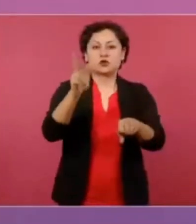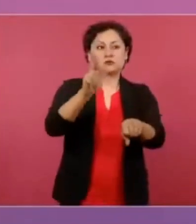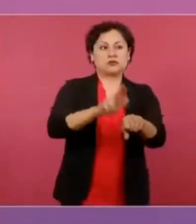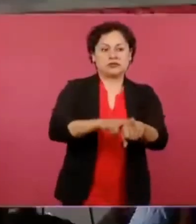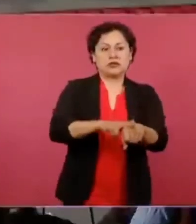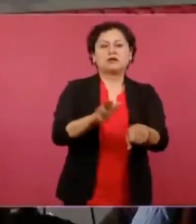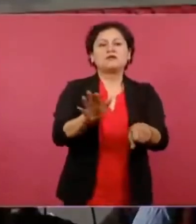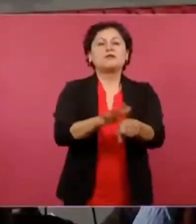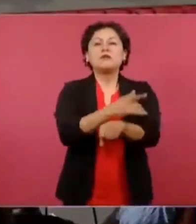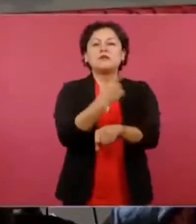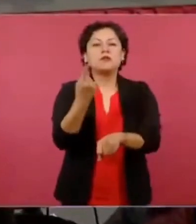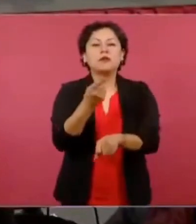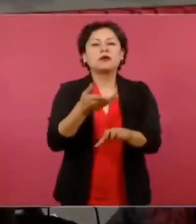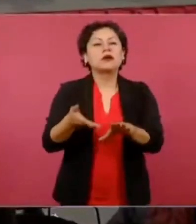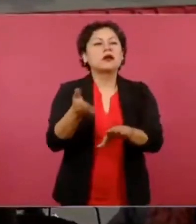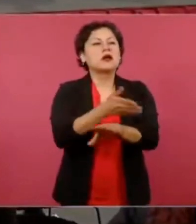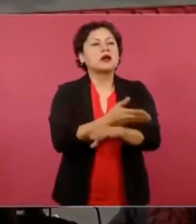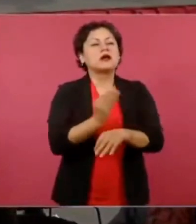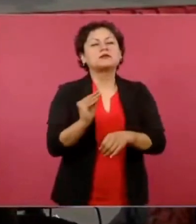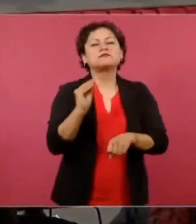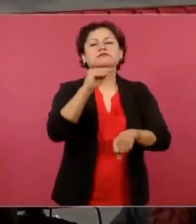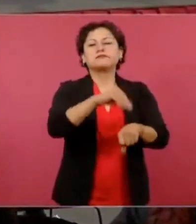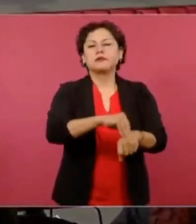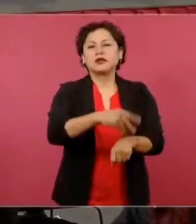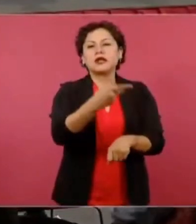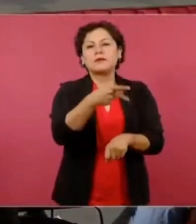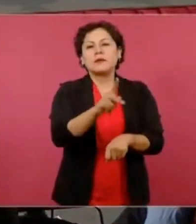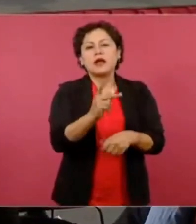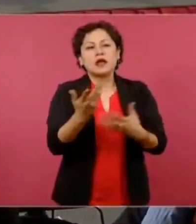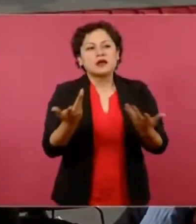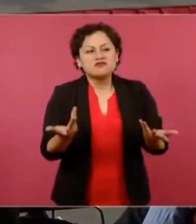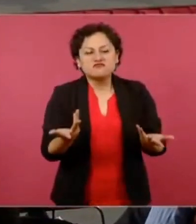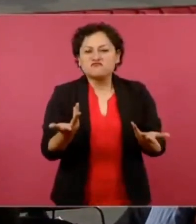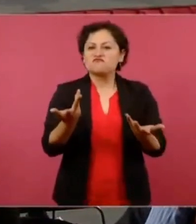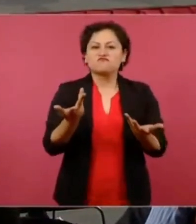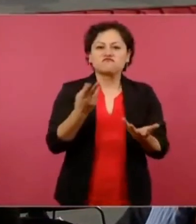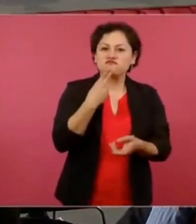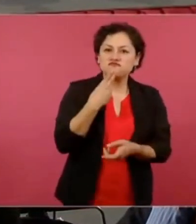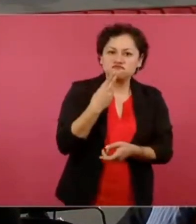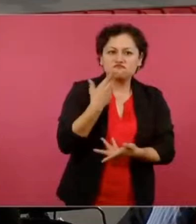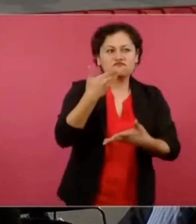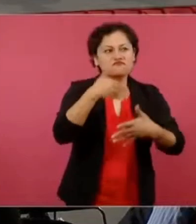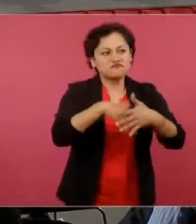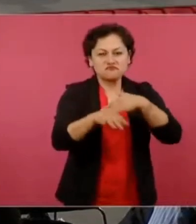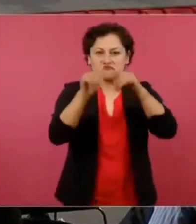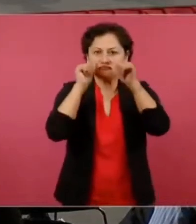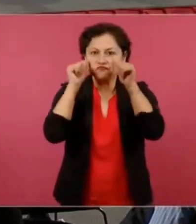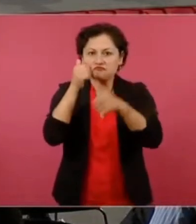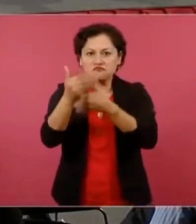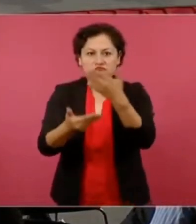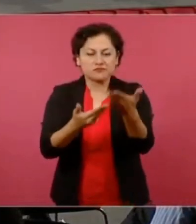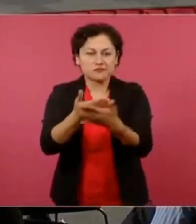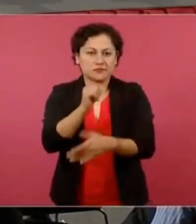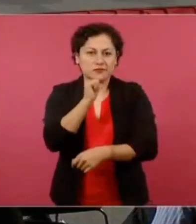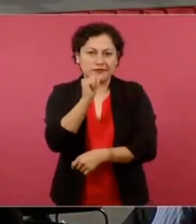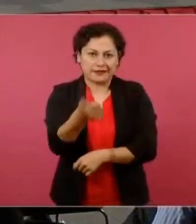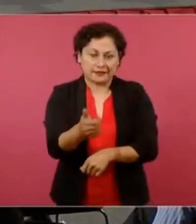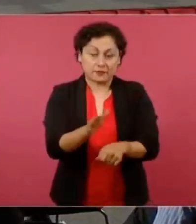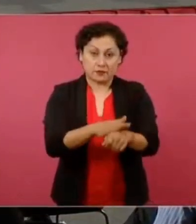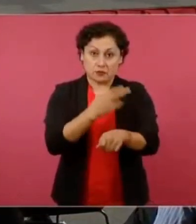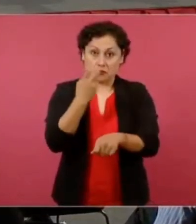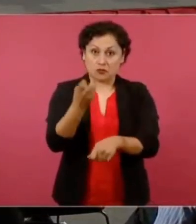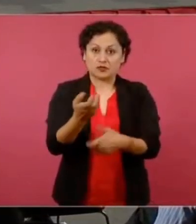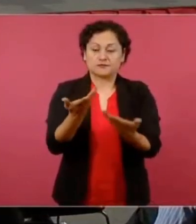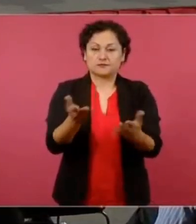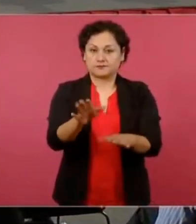ofrece estudios auxiliares de diagnóstico. En ese sentido, hay que recordar que el Seguro Popular, no